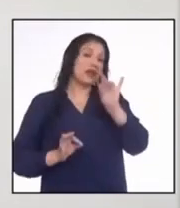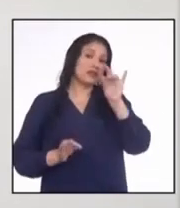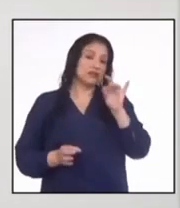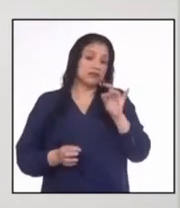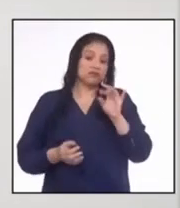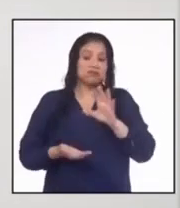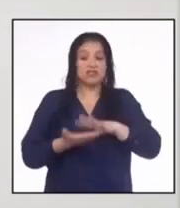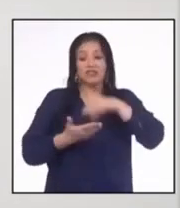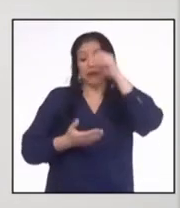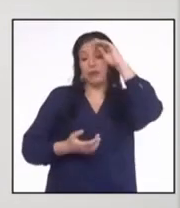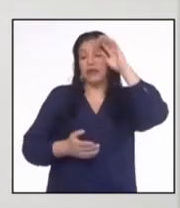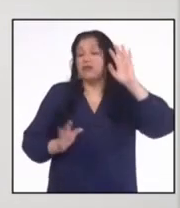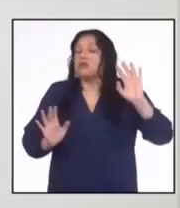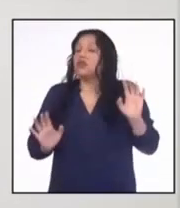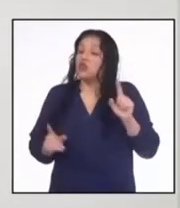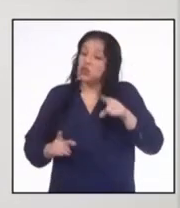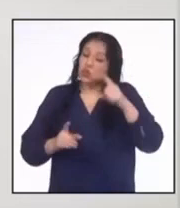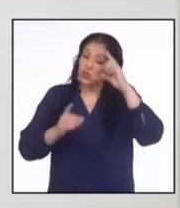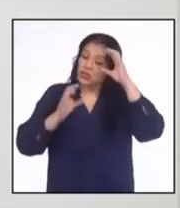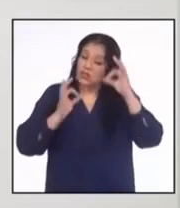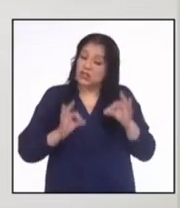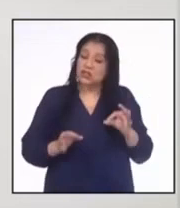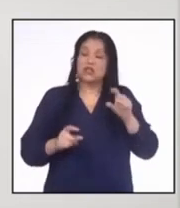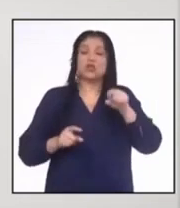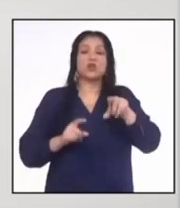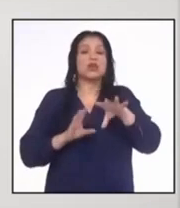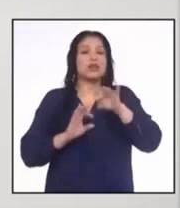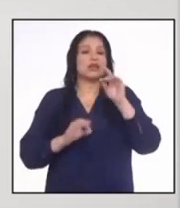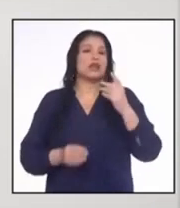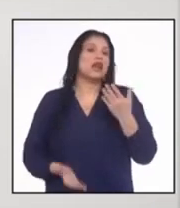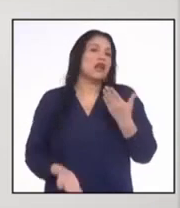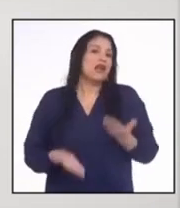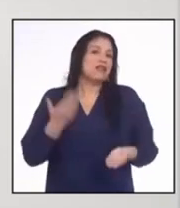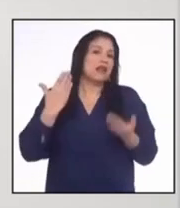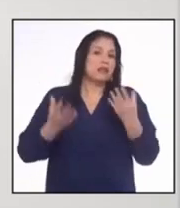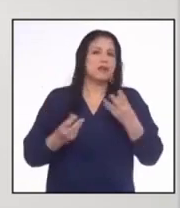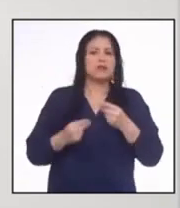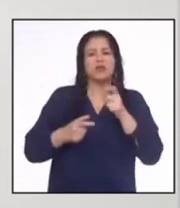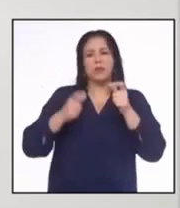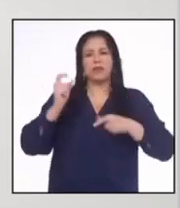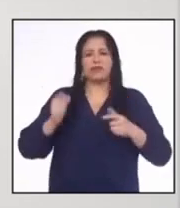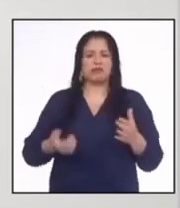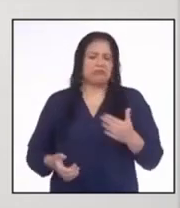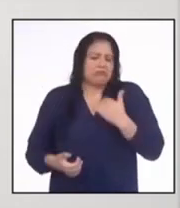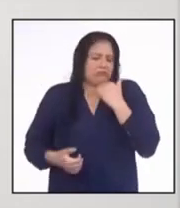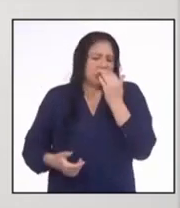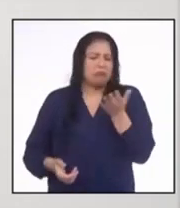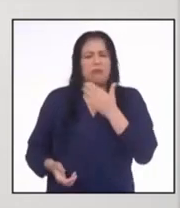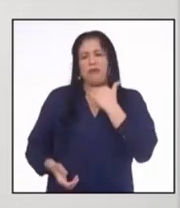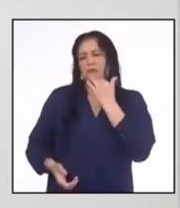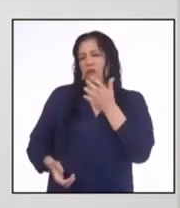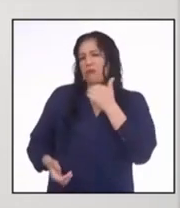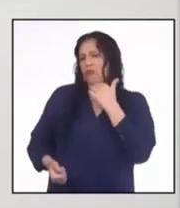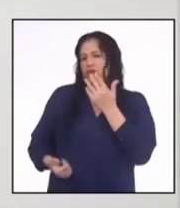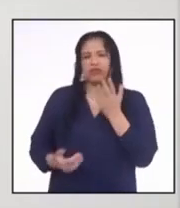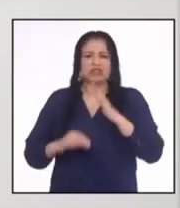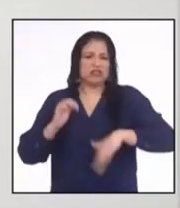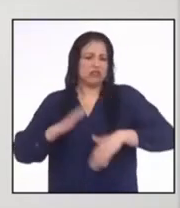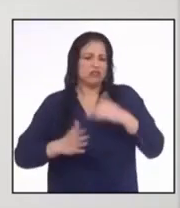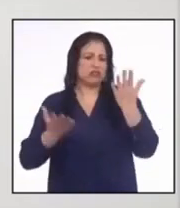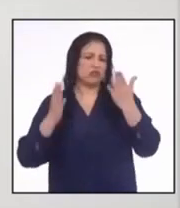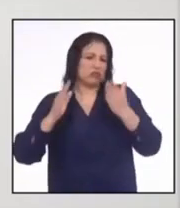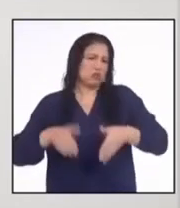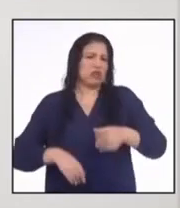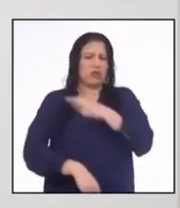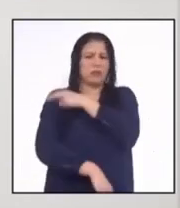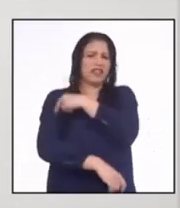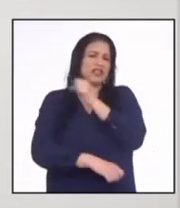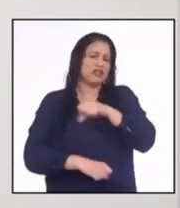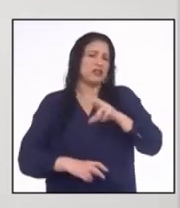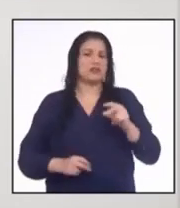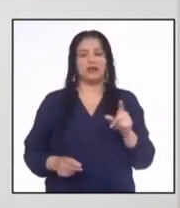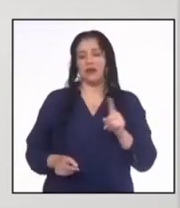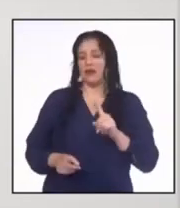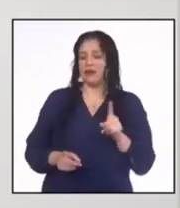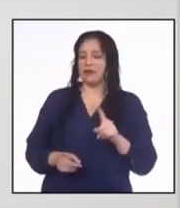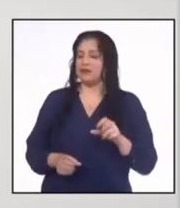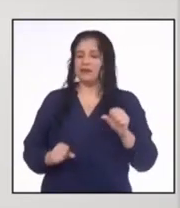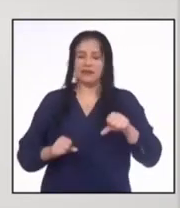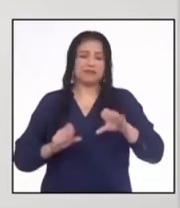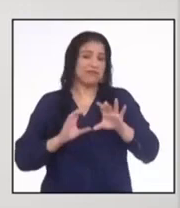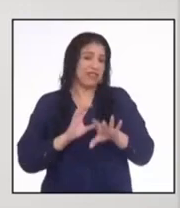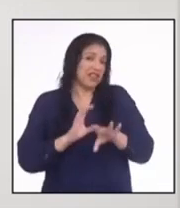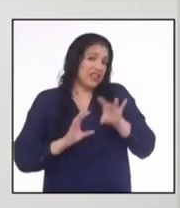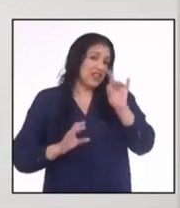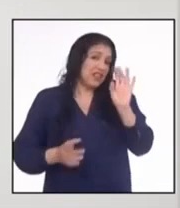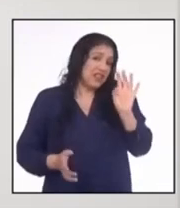aprende a vivir con ella. Puede que haya gente que dice, me da igual, no me importa, pues también están